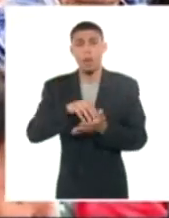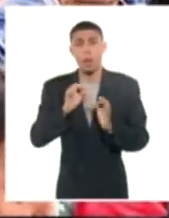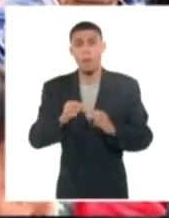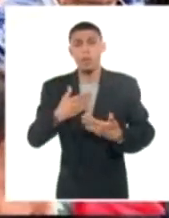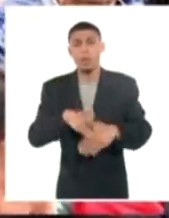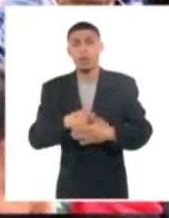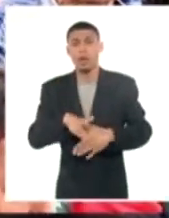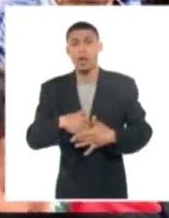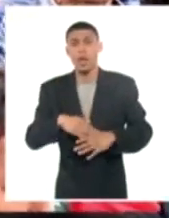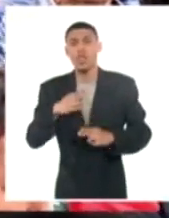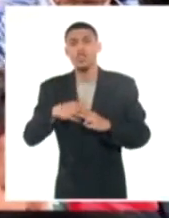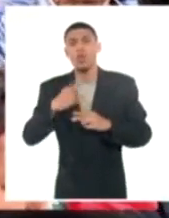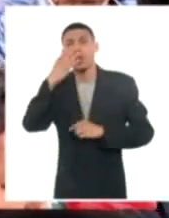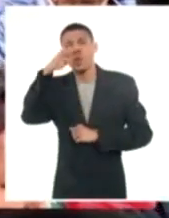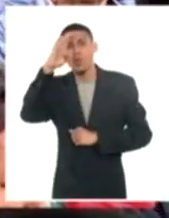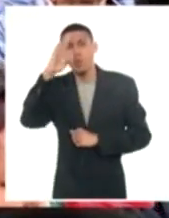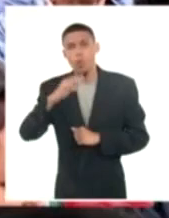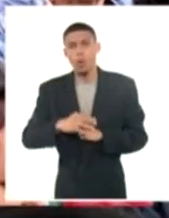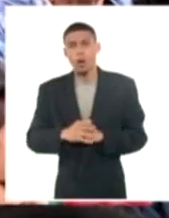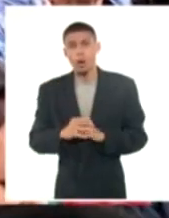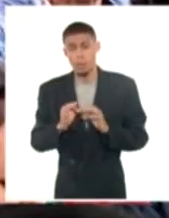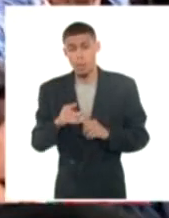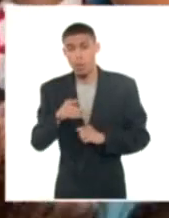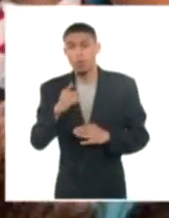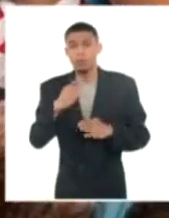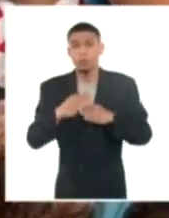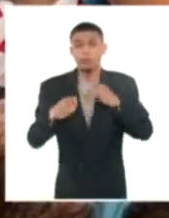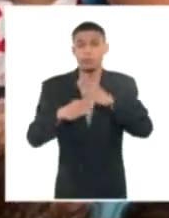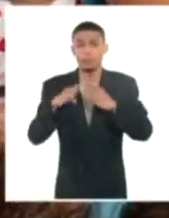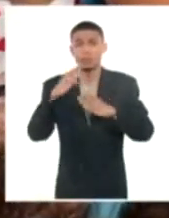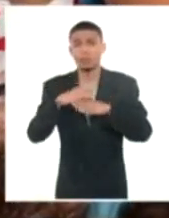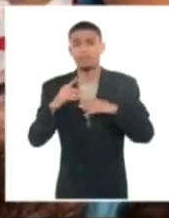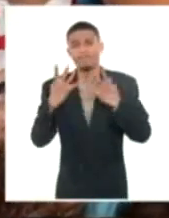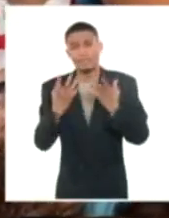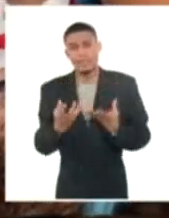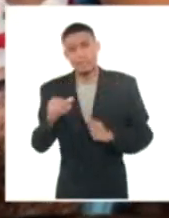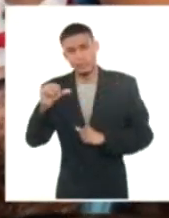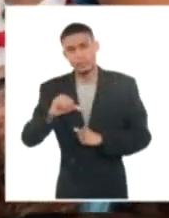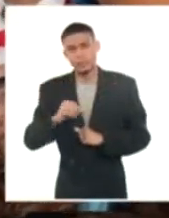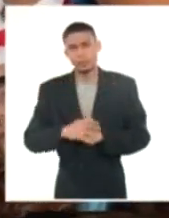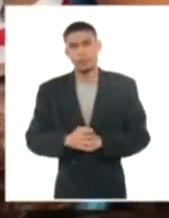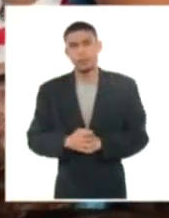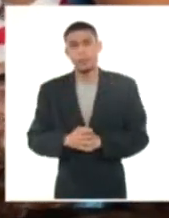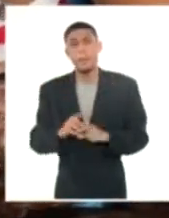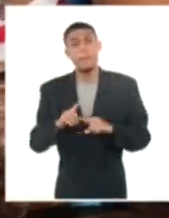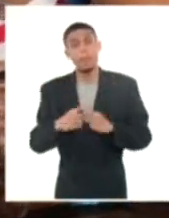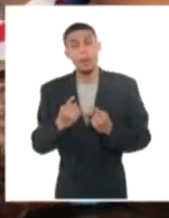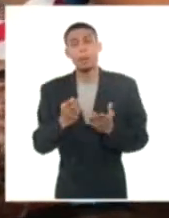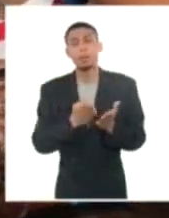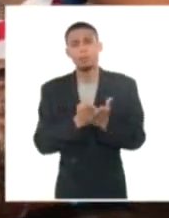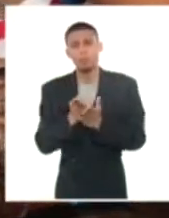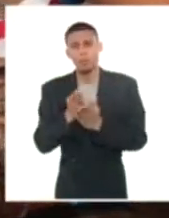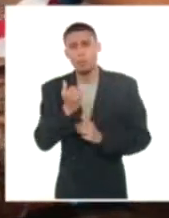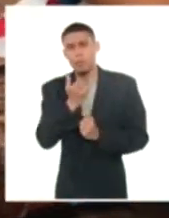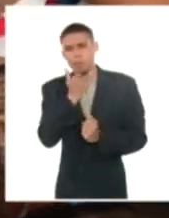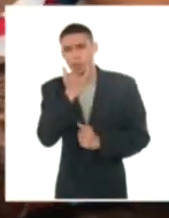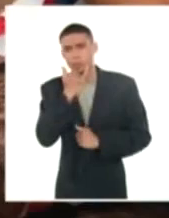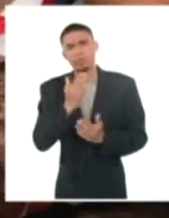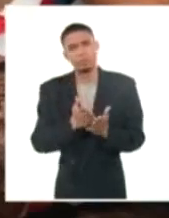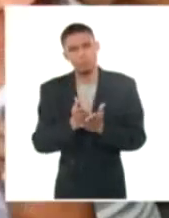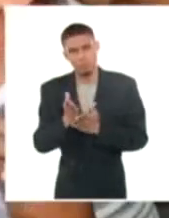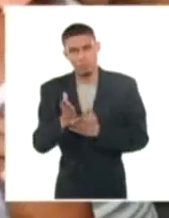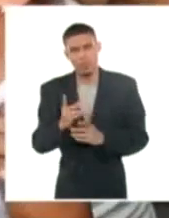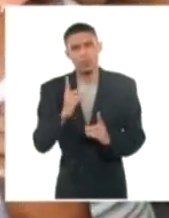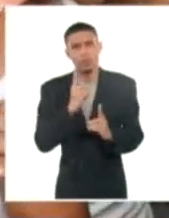calles Cuba y Tristá, urgidos ambos de reparación por su estado de deterioro. Pero, a pesar de las dificultades y desafíos,